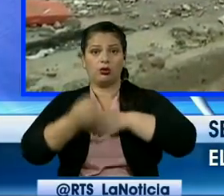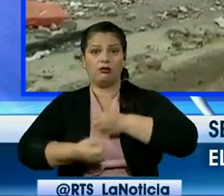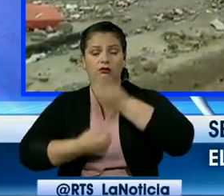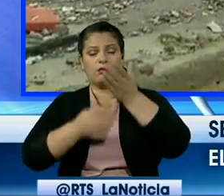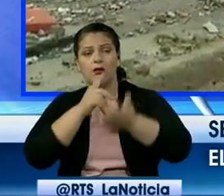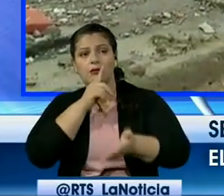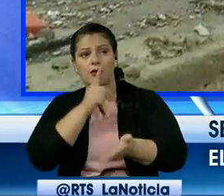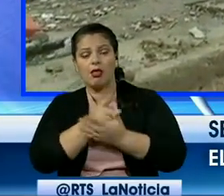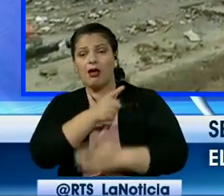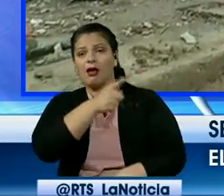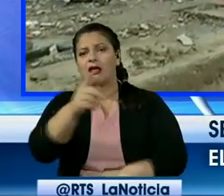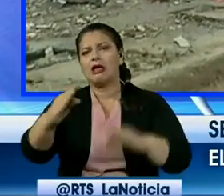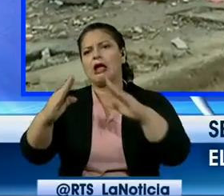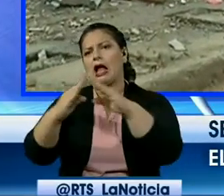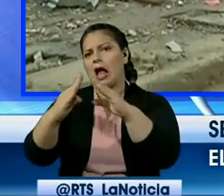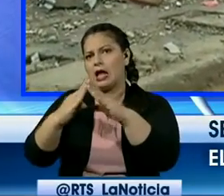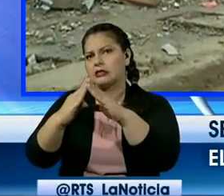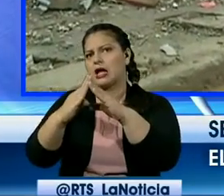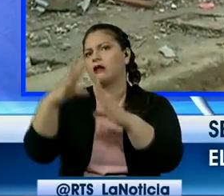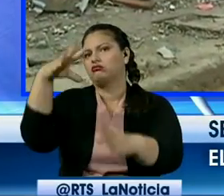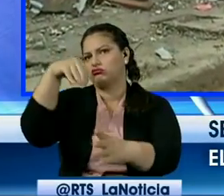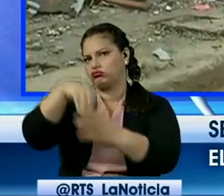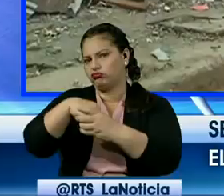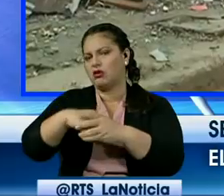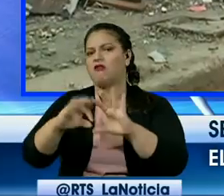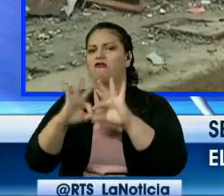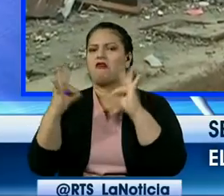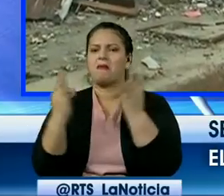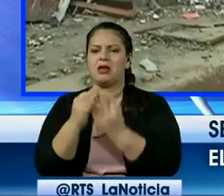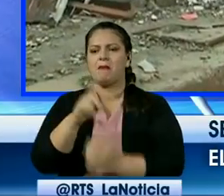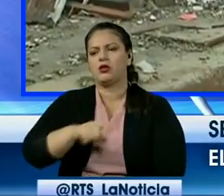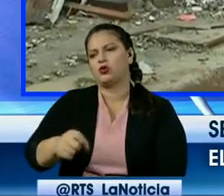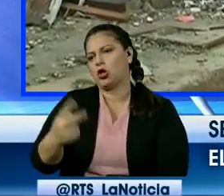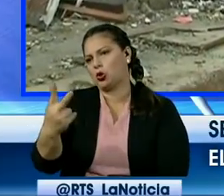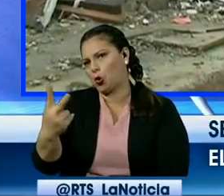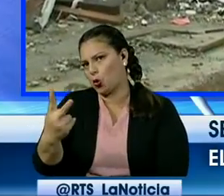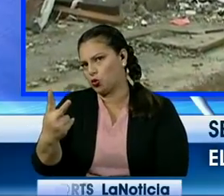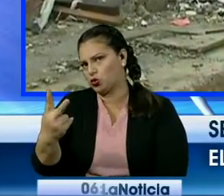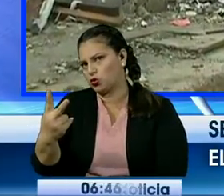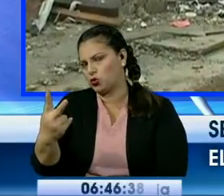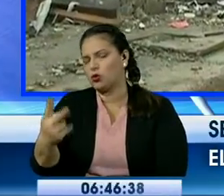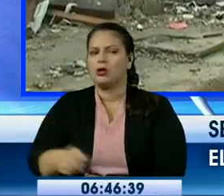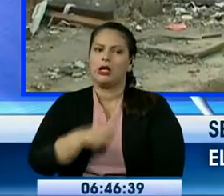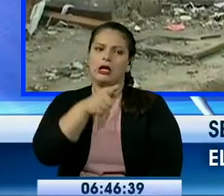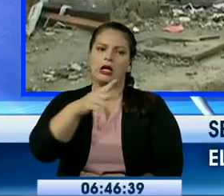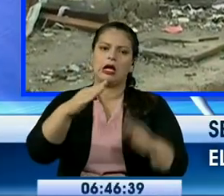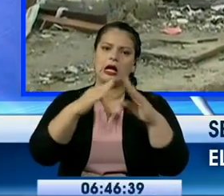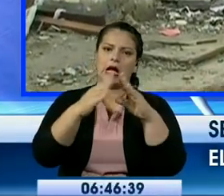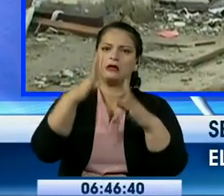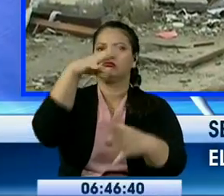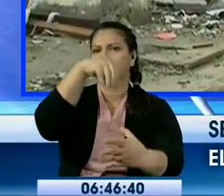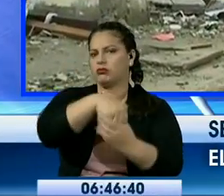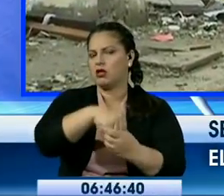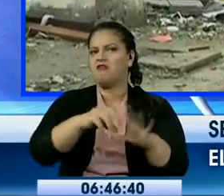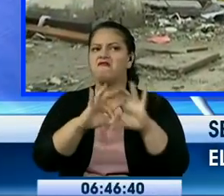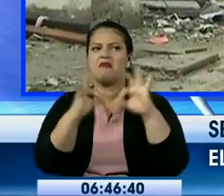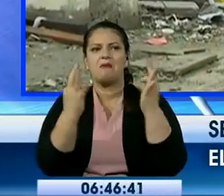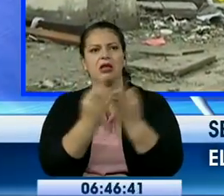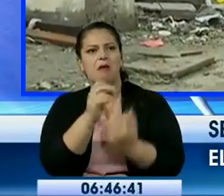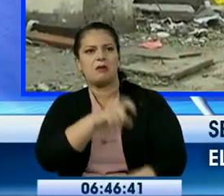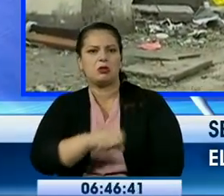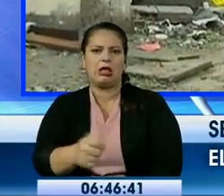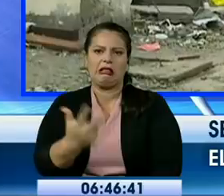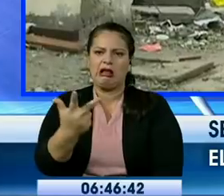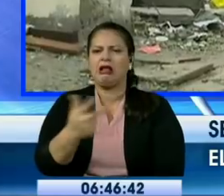habitaban 2, 3 familias, entonces están en un proceso de análisis. Las autoridades del Ministerio de Vivienda